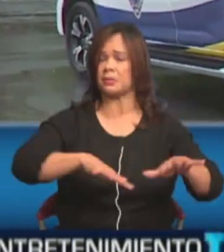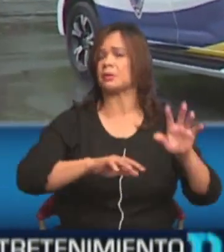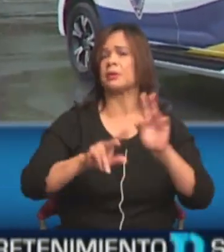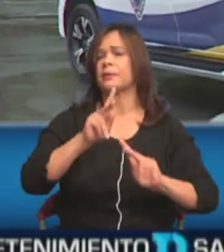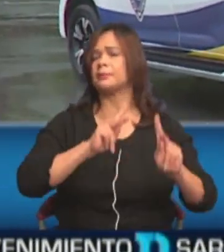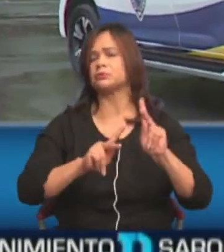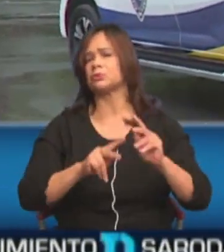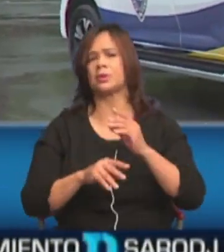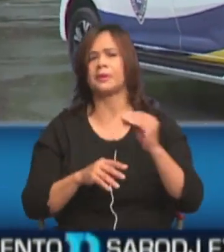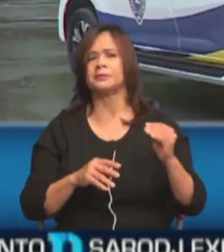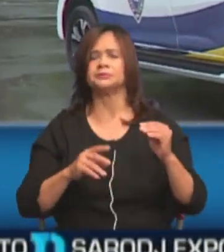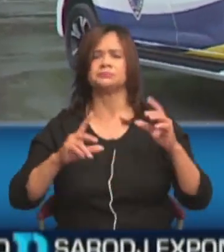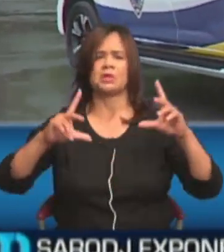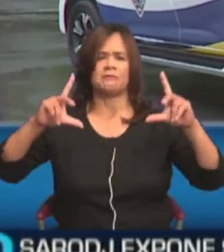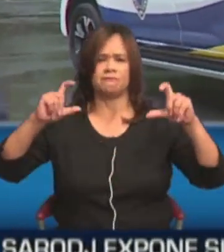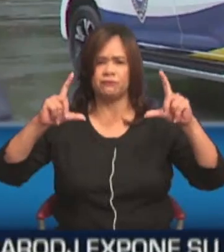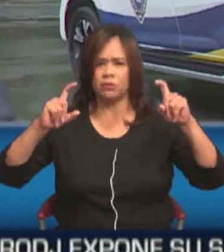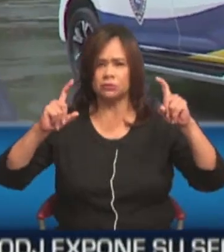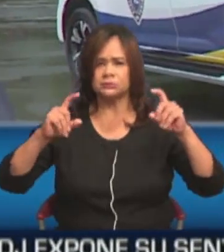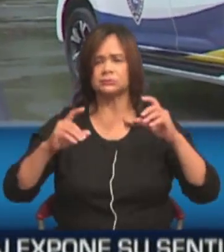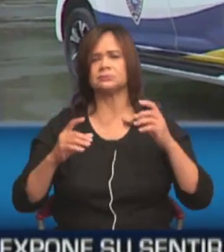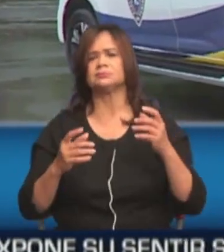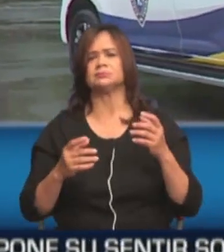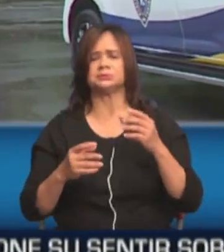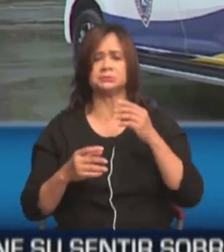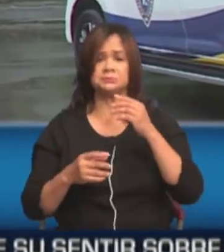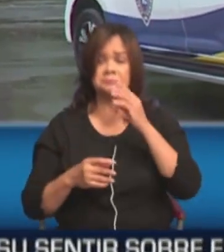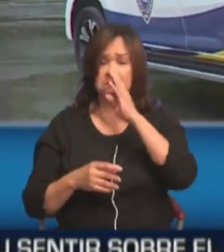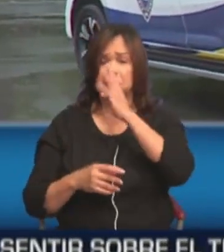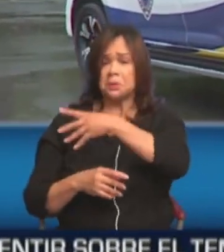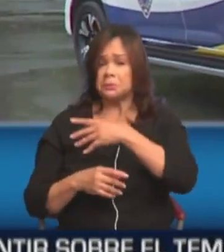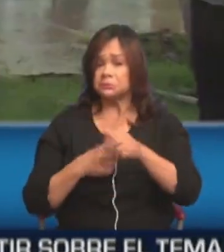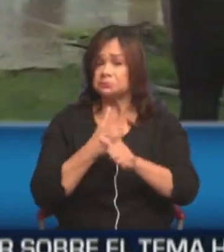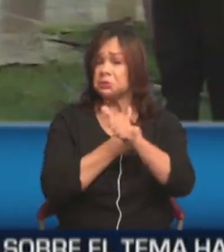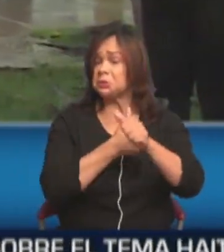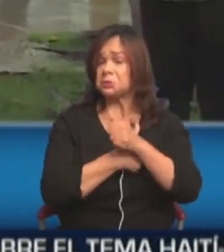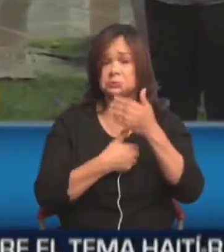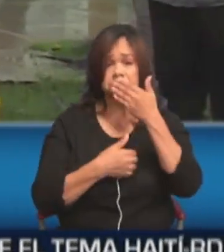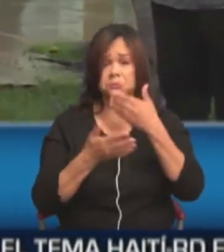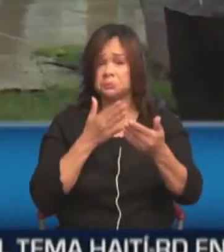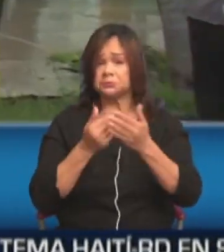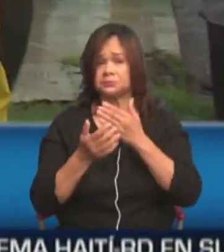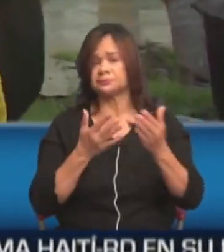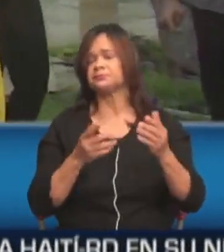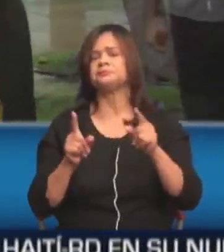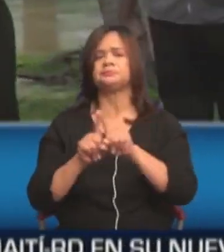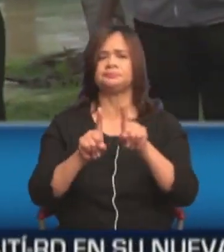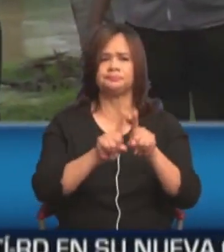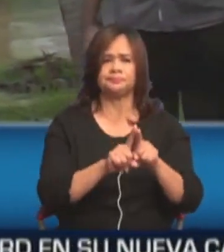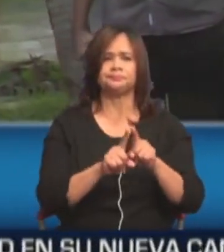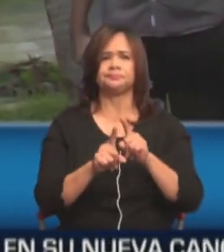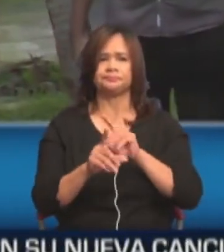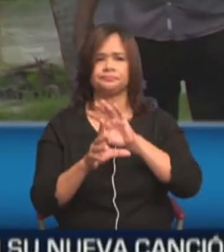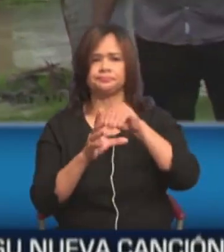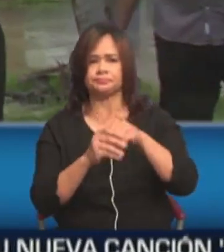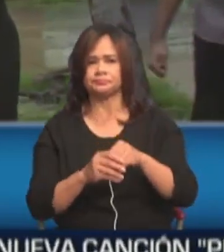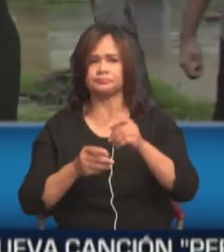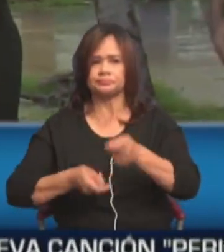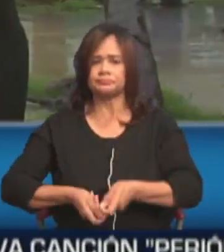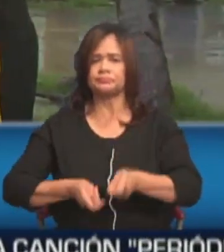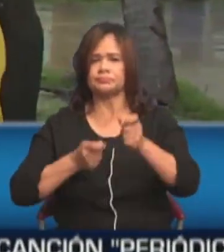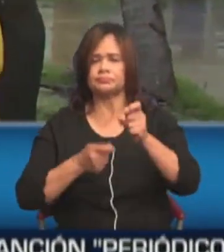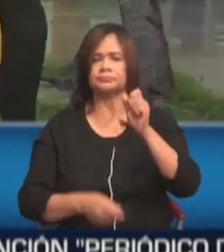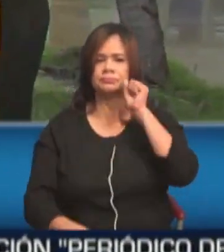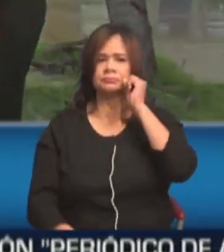a hacerse fotos, ignorando el gran peligro. Al operativo también se unió el actual alcalde de